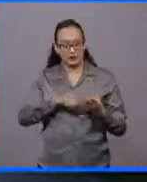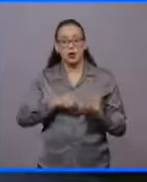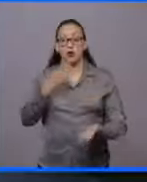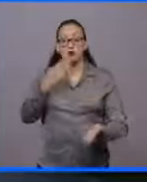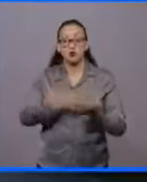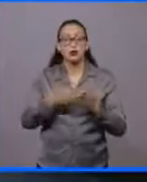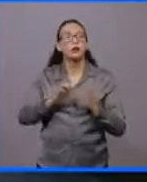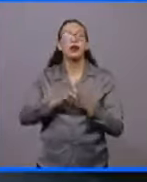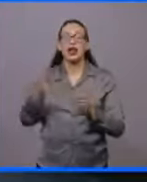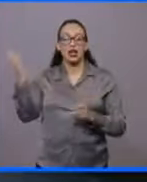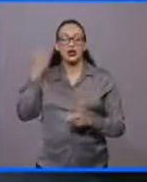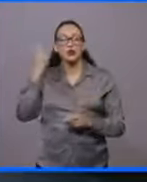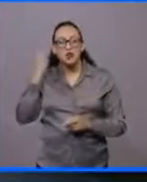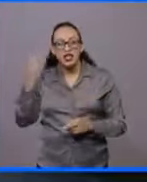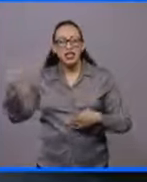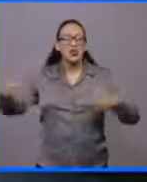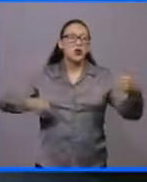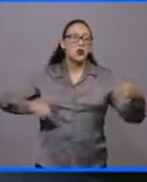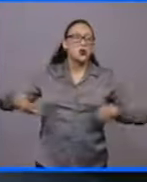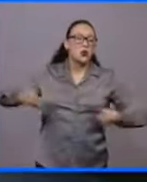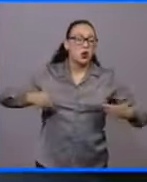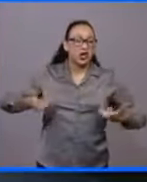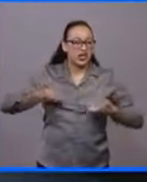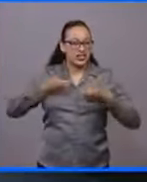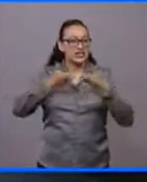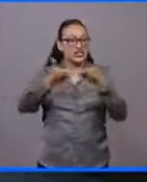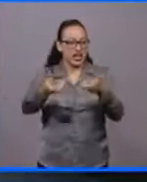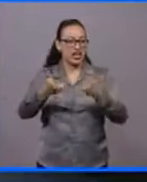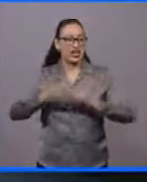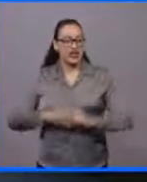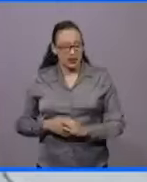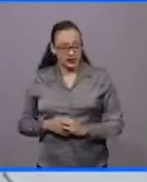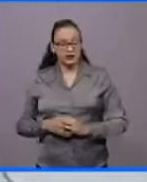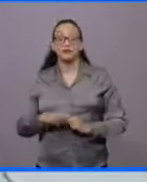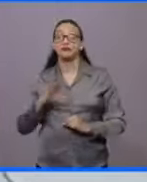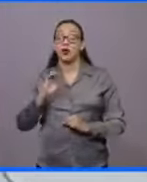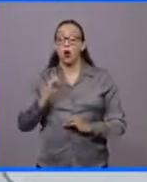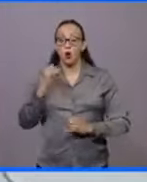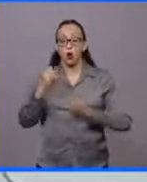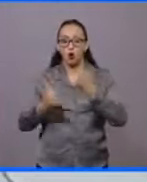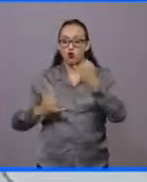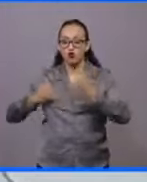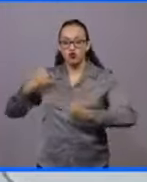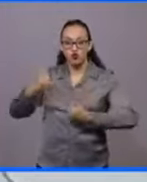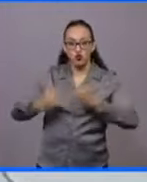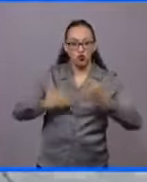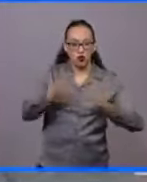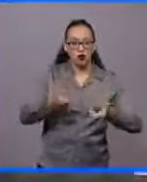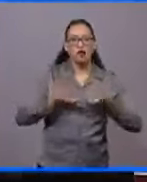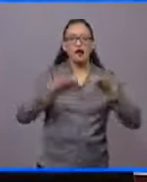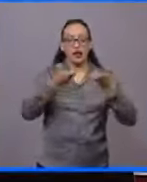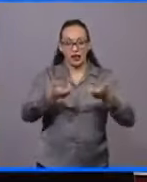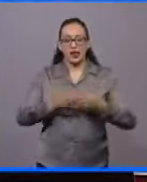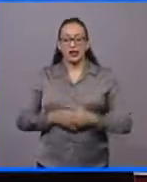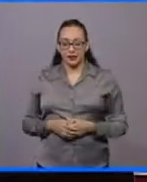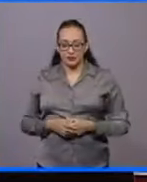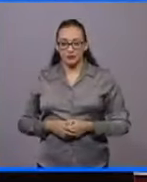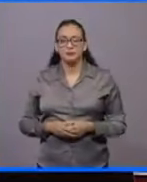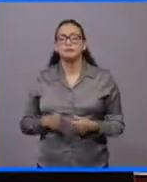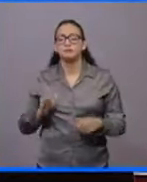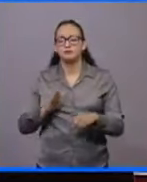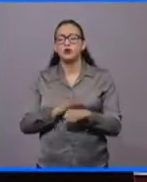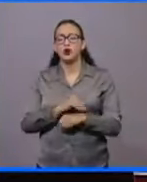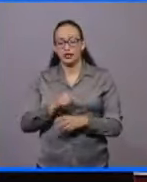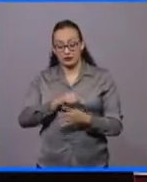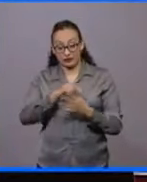causar escándalo, molestias, alterar el orden público y practicar juegos en lugares públicos. Lo anterior,